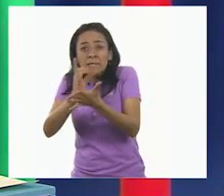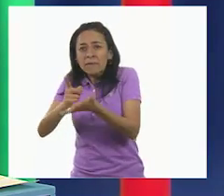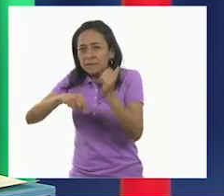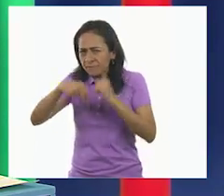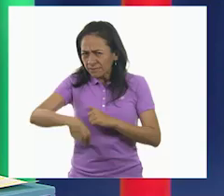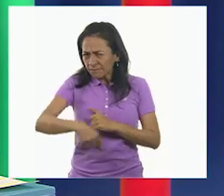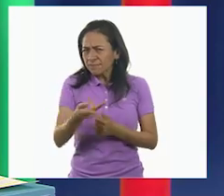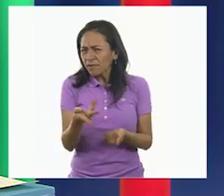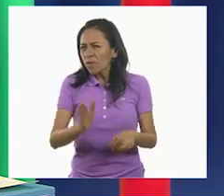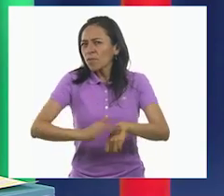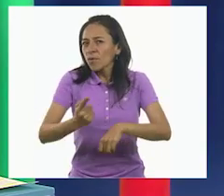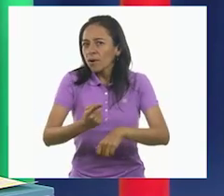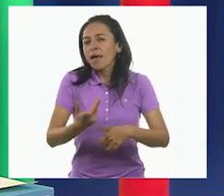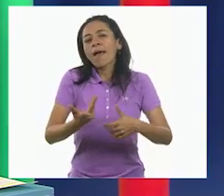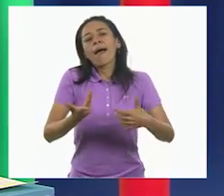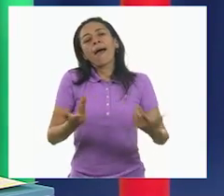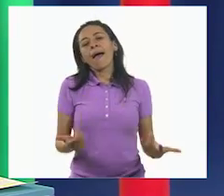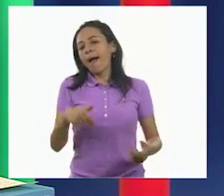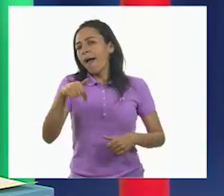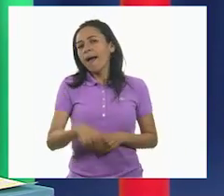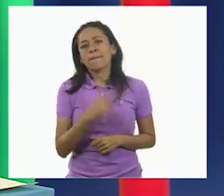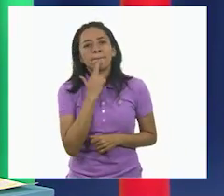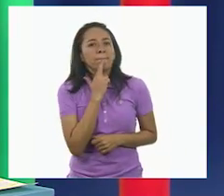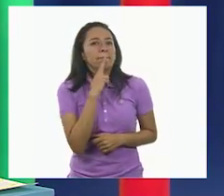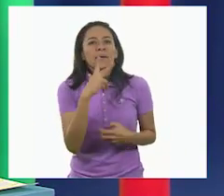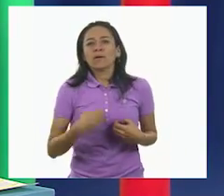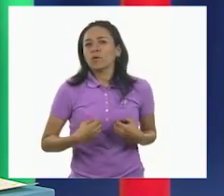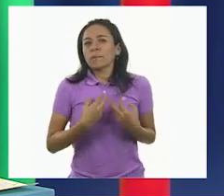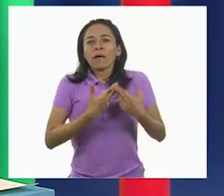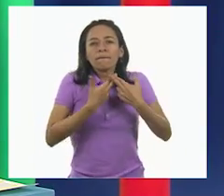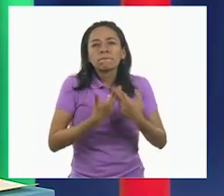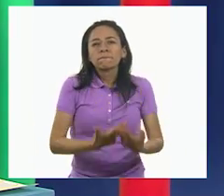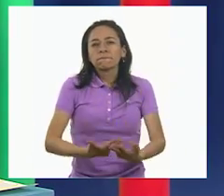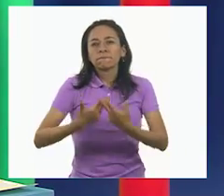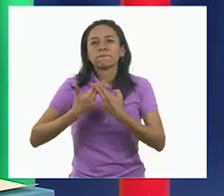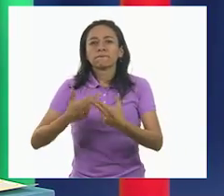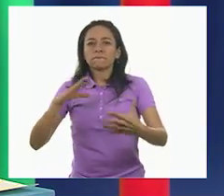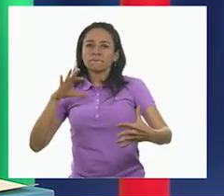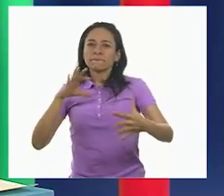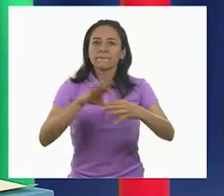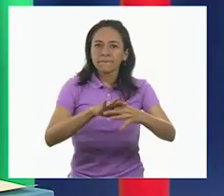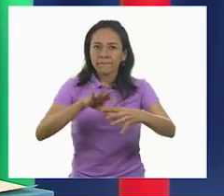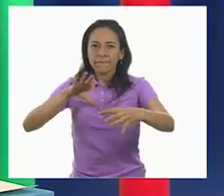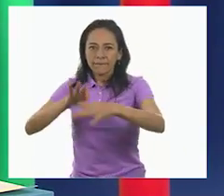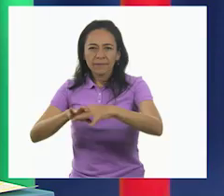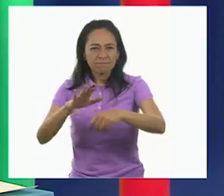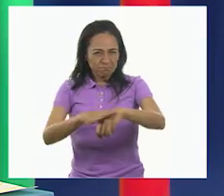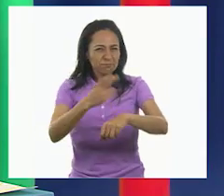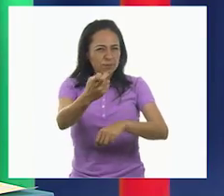aquí estaban las mejores condiciones de vida. Por eso creo que México en ese sentido es muy